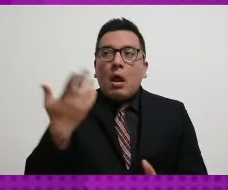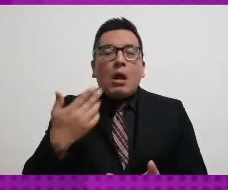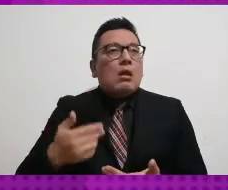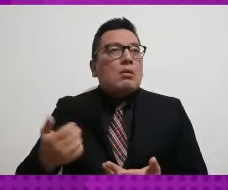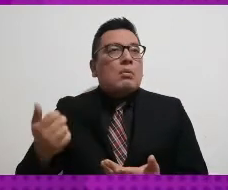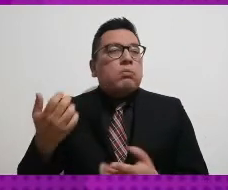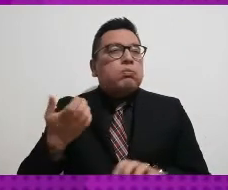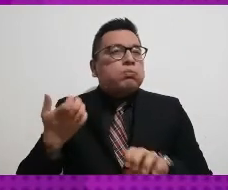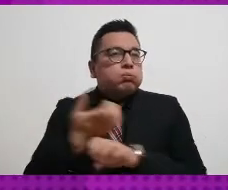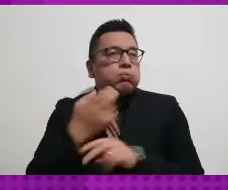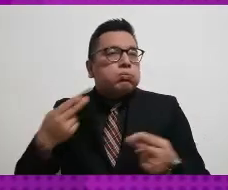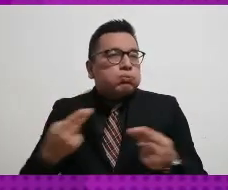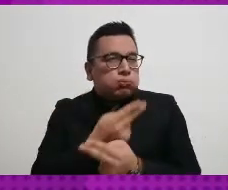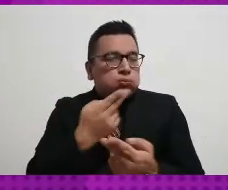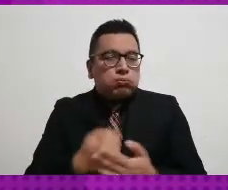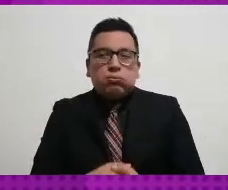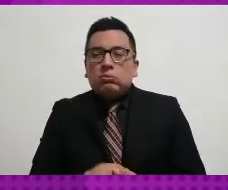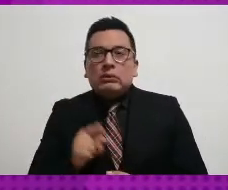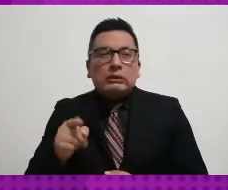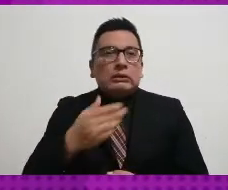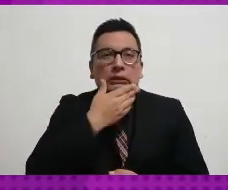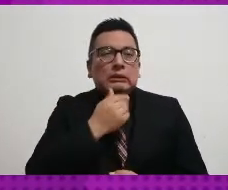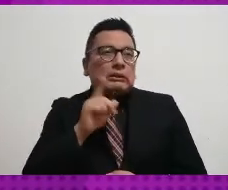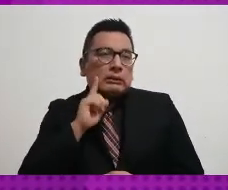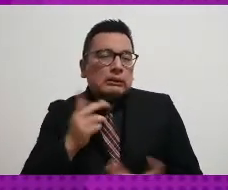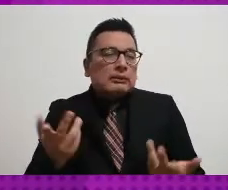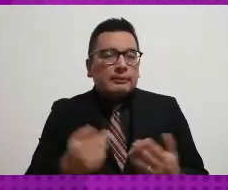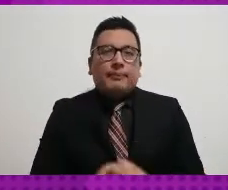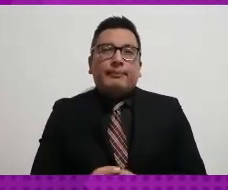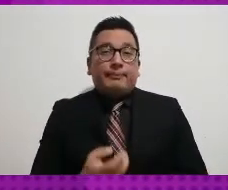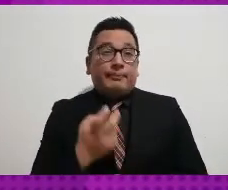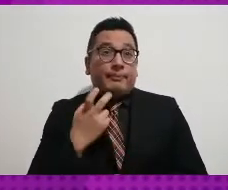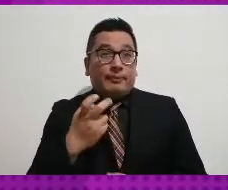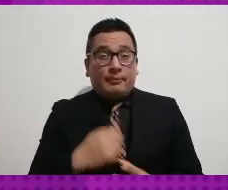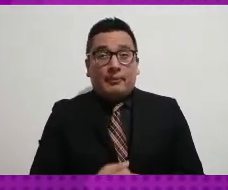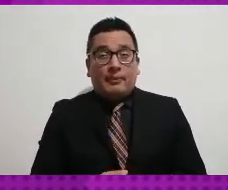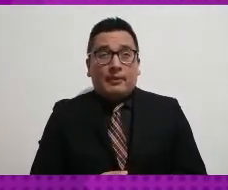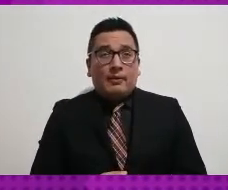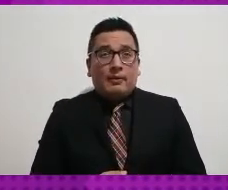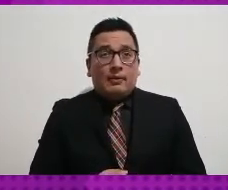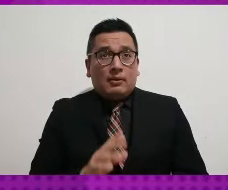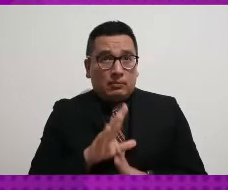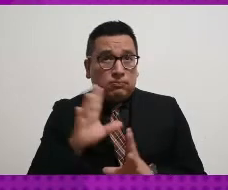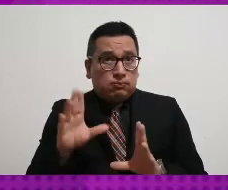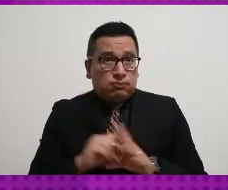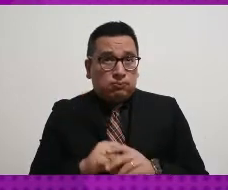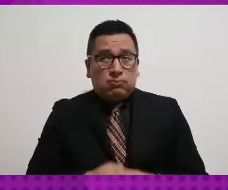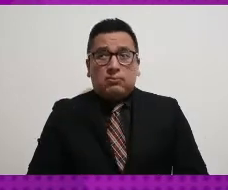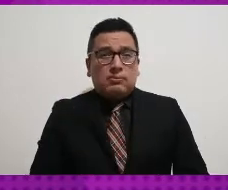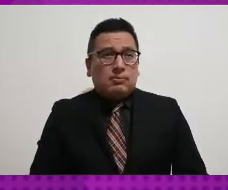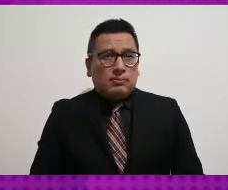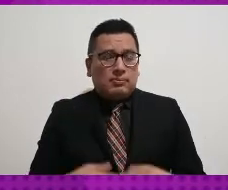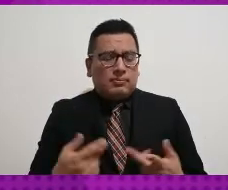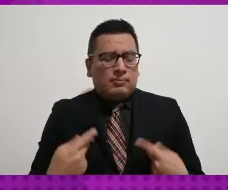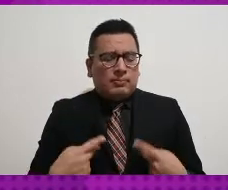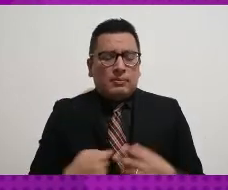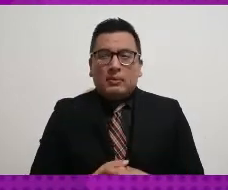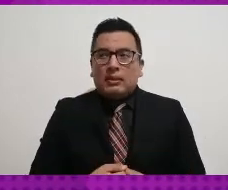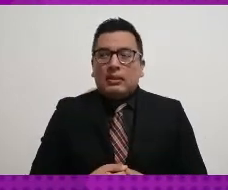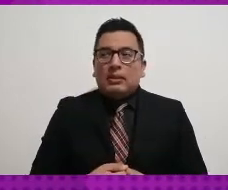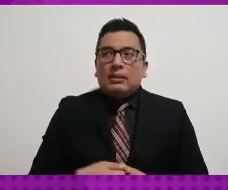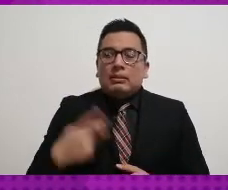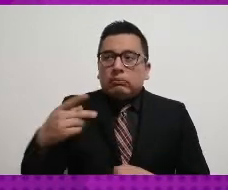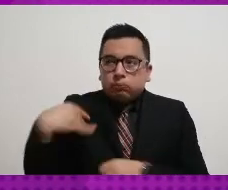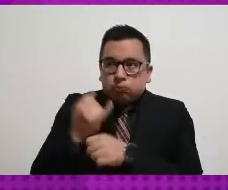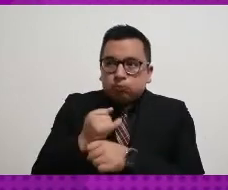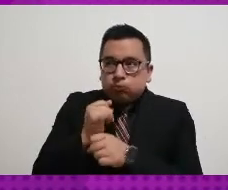federativa, si es hombre o mujer, el año de registro. Todos estos datos, las entidades electorales deben resguardarlos y no transferirlos.